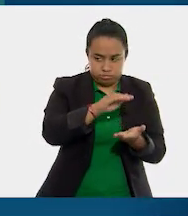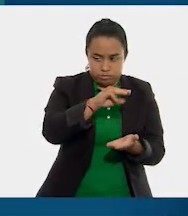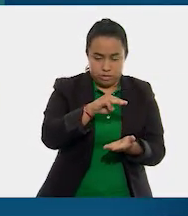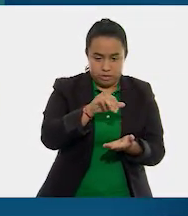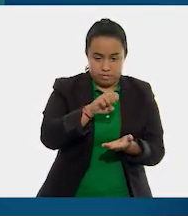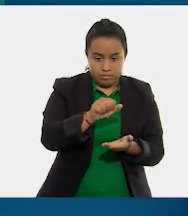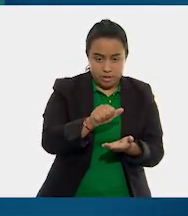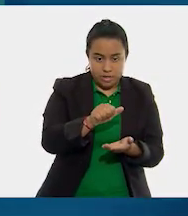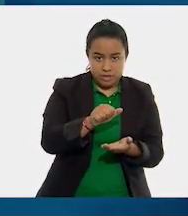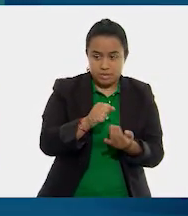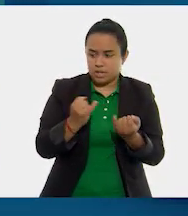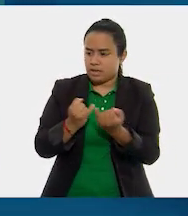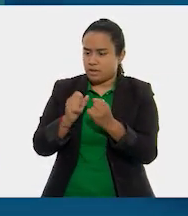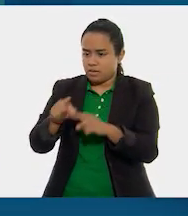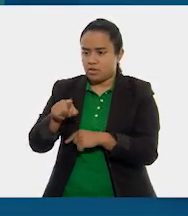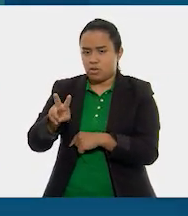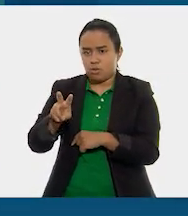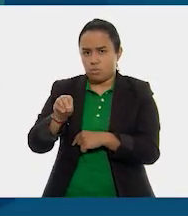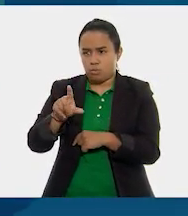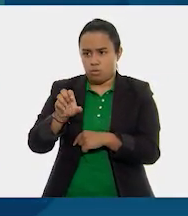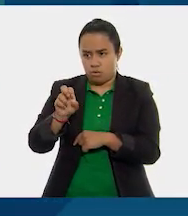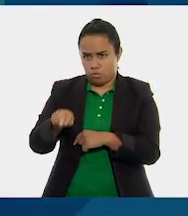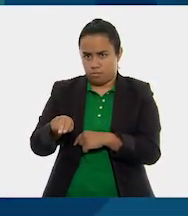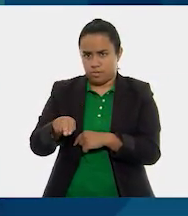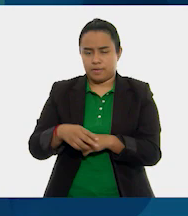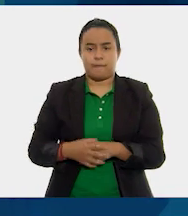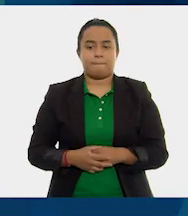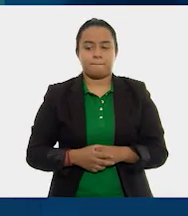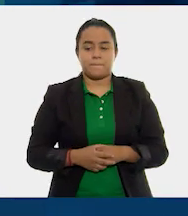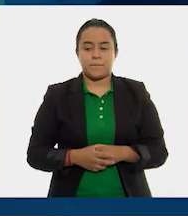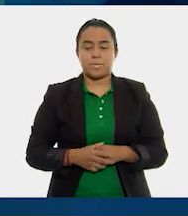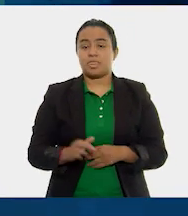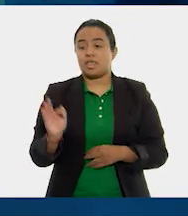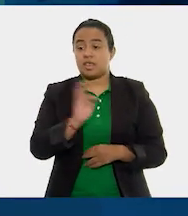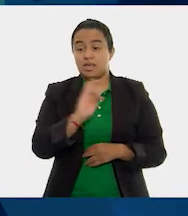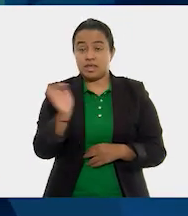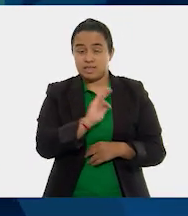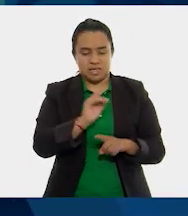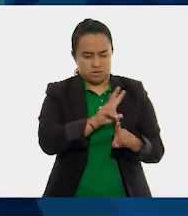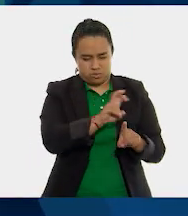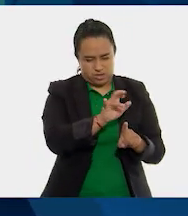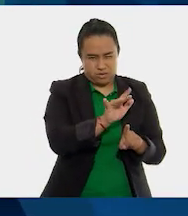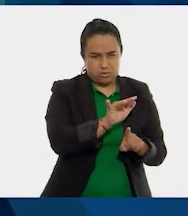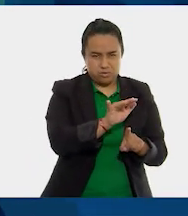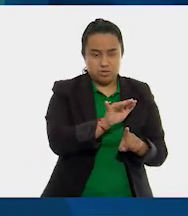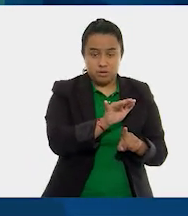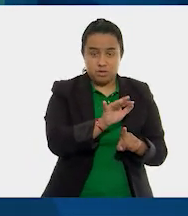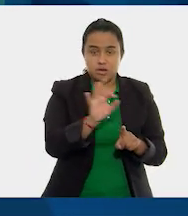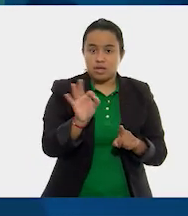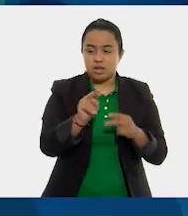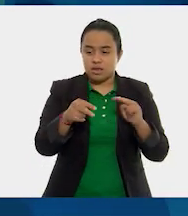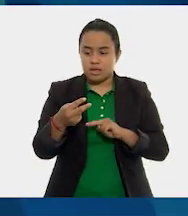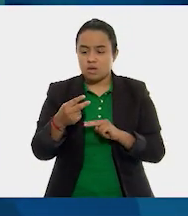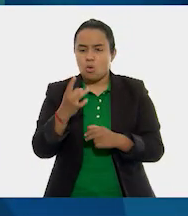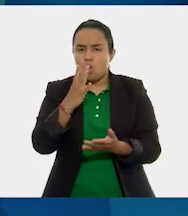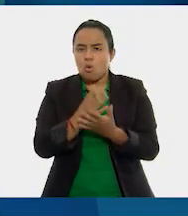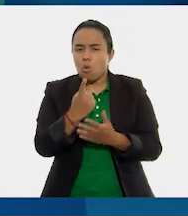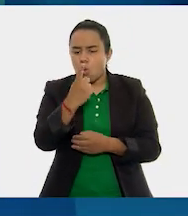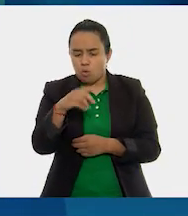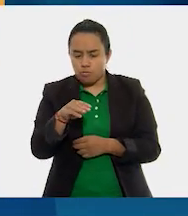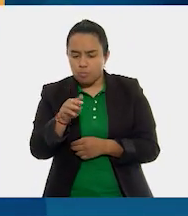masa en la misma cantidad de volumen. Si tuviéramos en lugar de 250 mililitros un solo